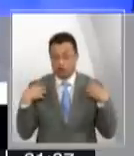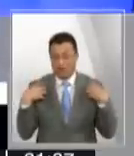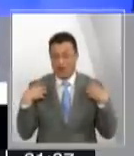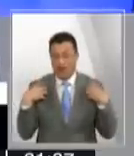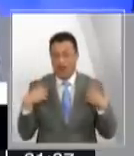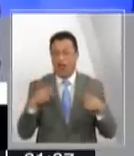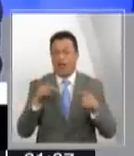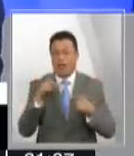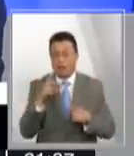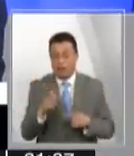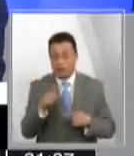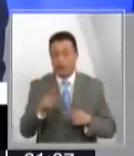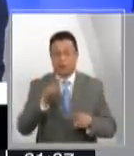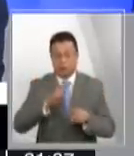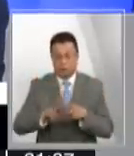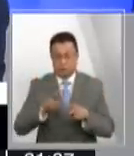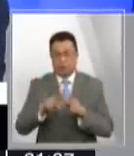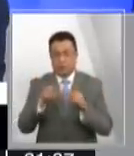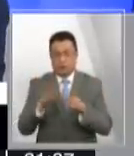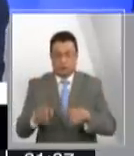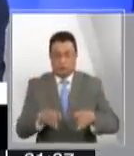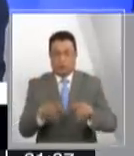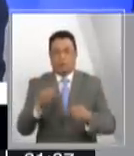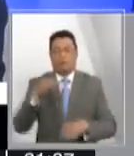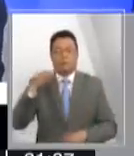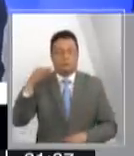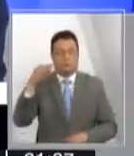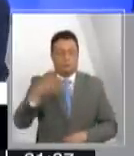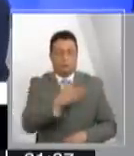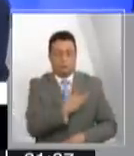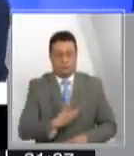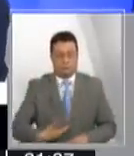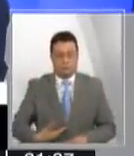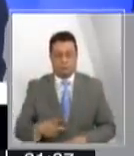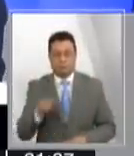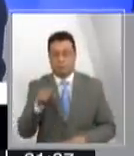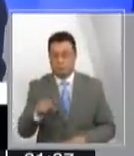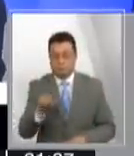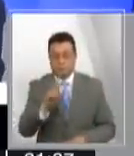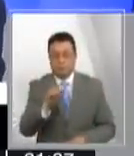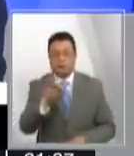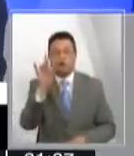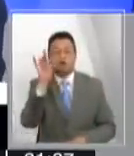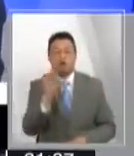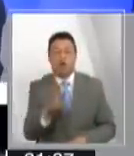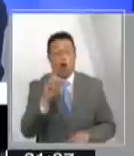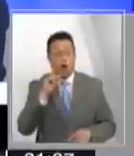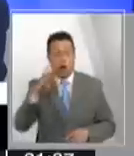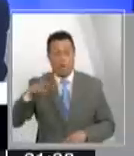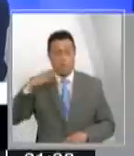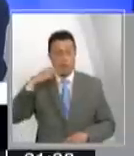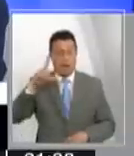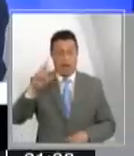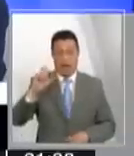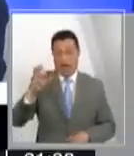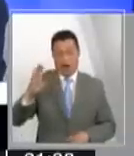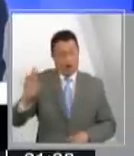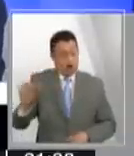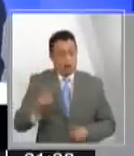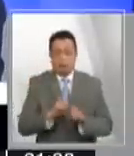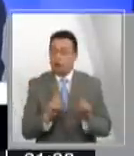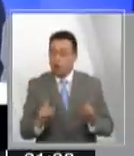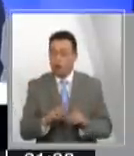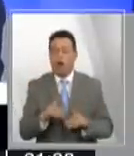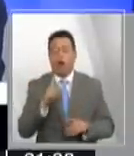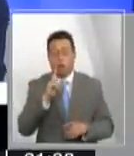responsabilidad de construir una alternativa de gobierno hacia adelante. Pero eso no va a ocurrir solo ni por milagro. Eso requiere mucho